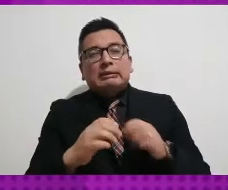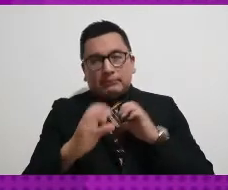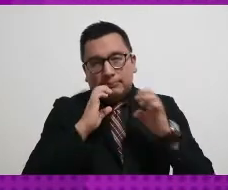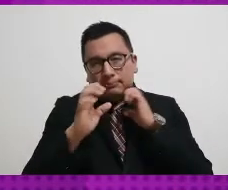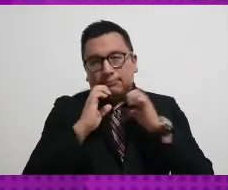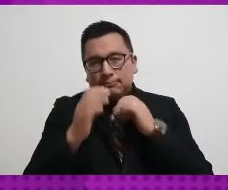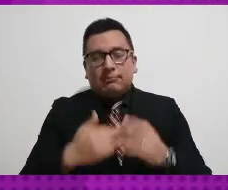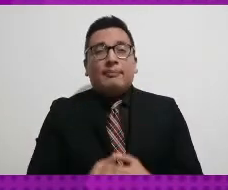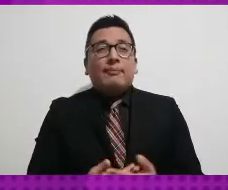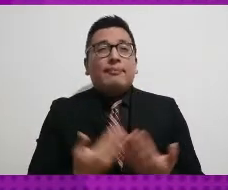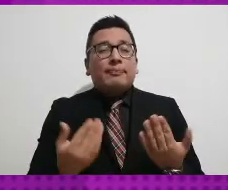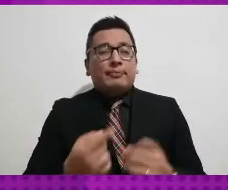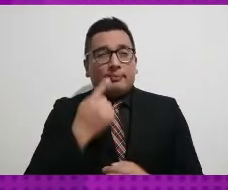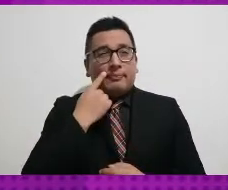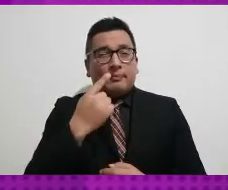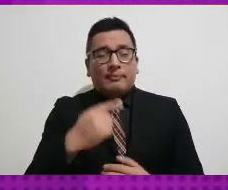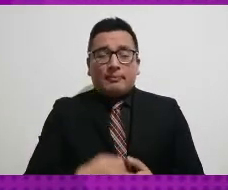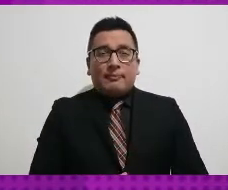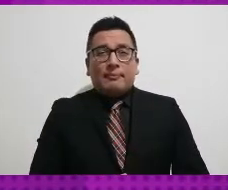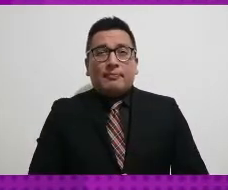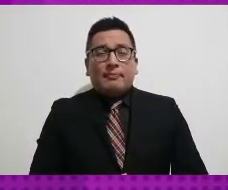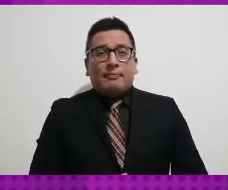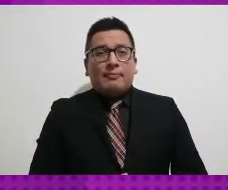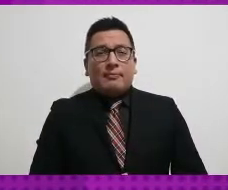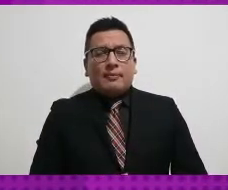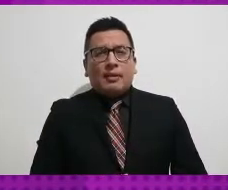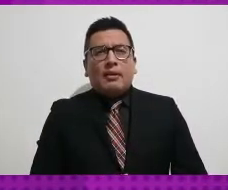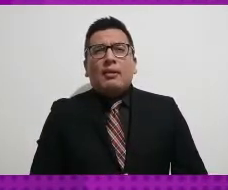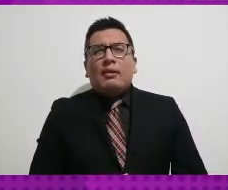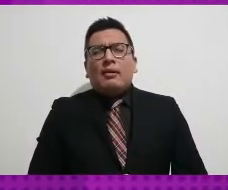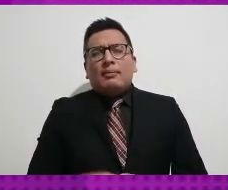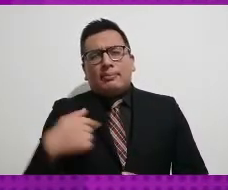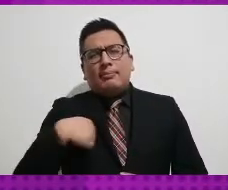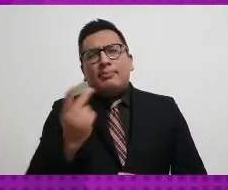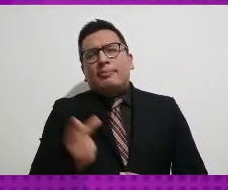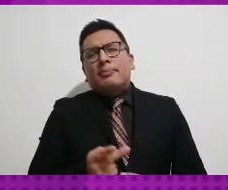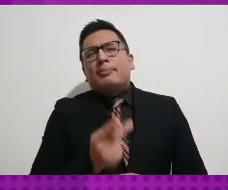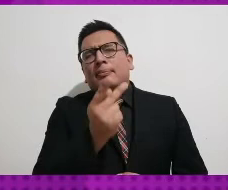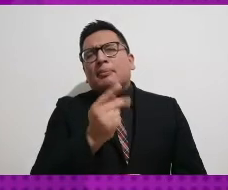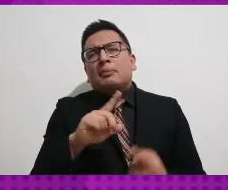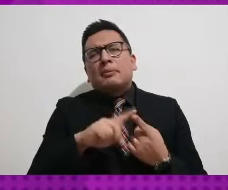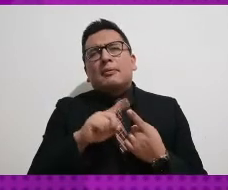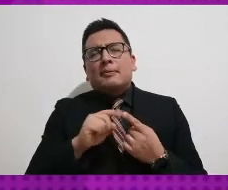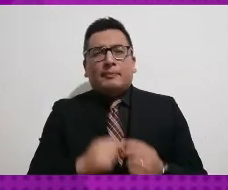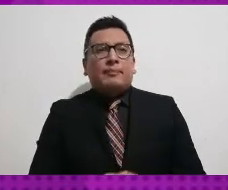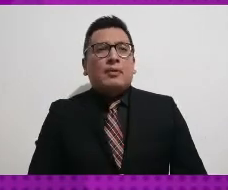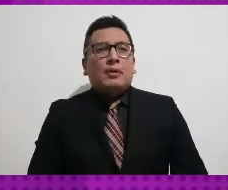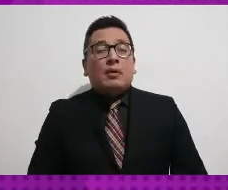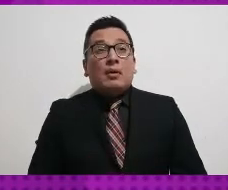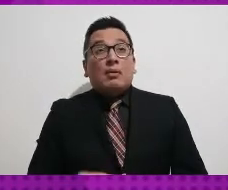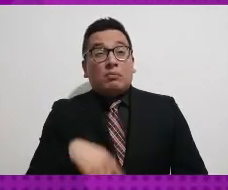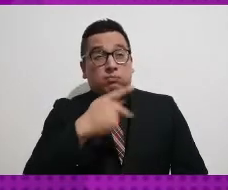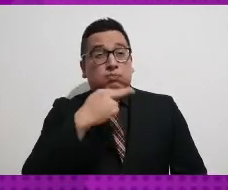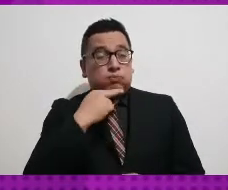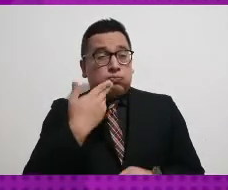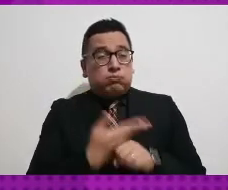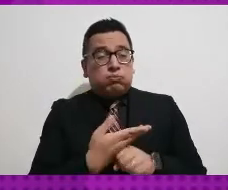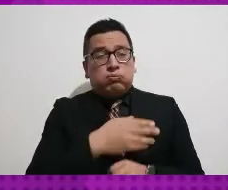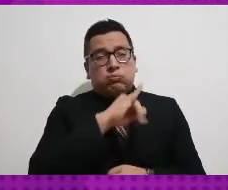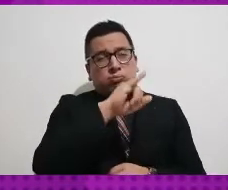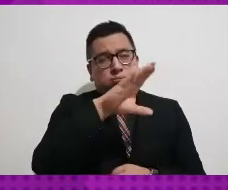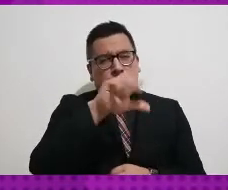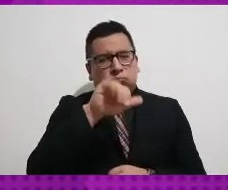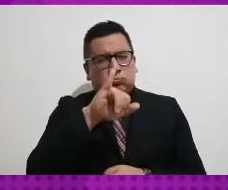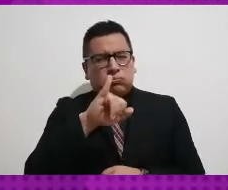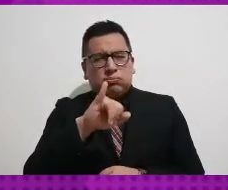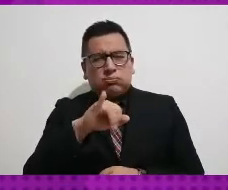maestro, y bueno, para entrar en materia, le pediría que nos compartiera cuáles son las principales atribuciones que tiene el Instituto Coahuilense